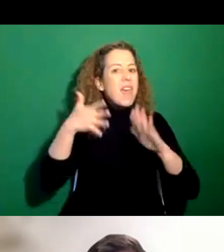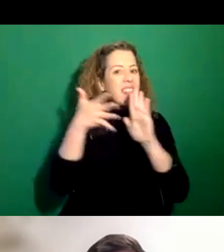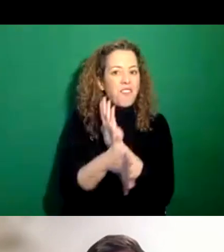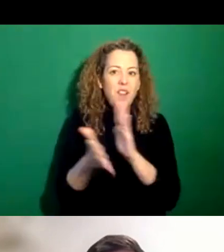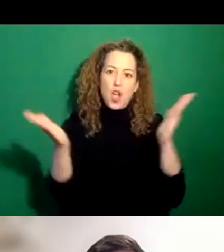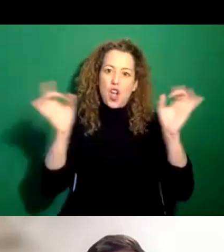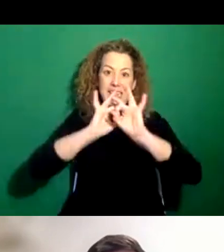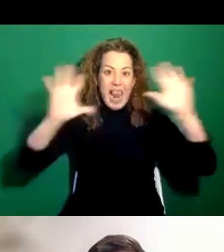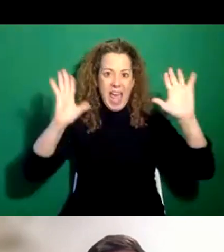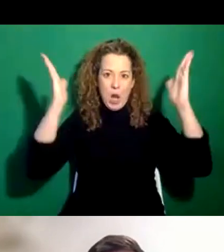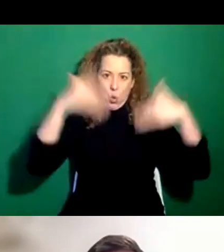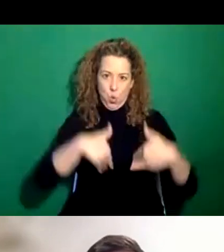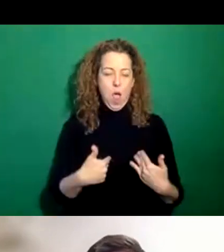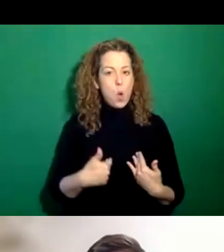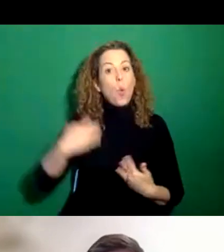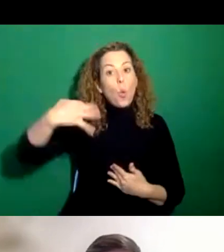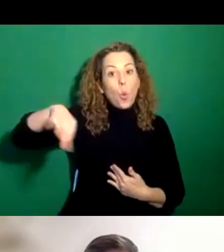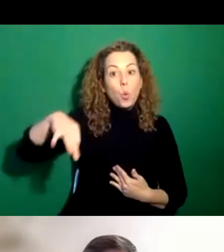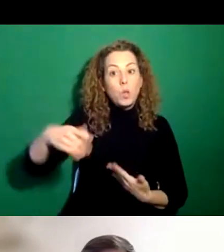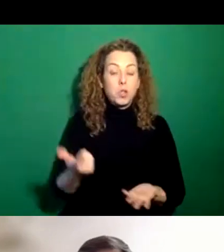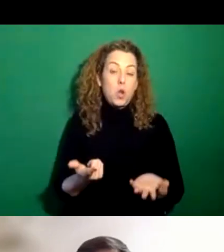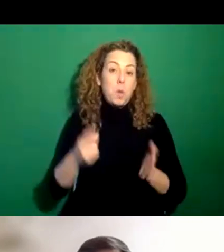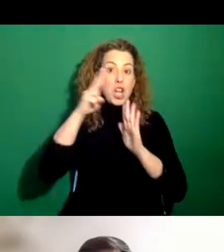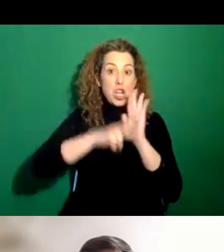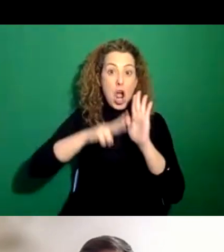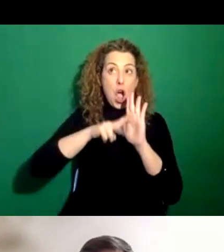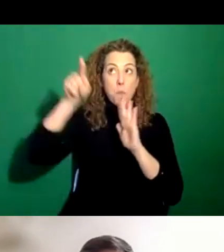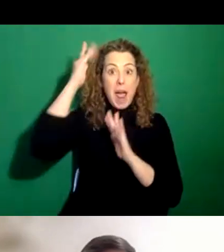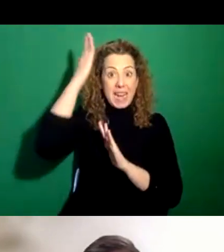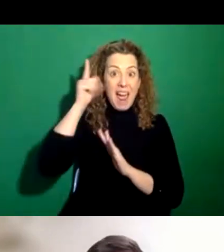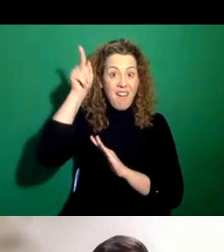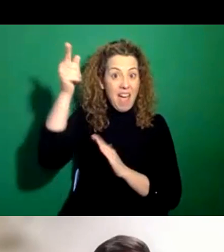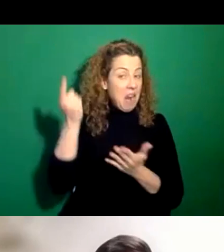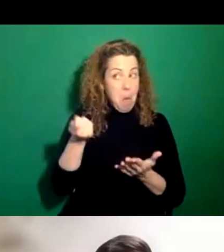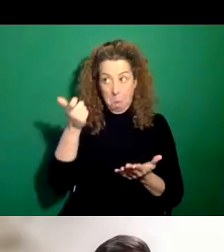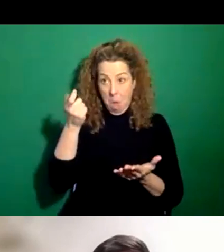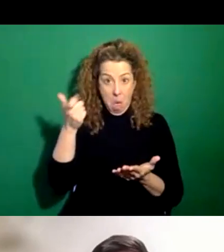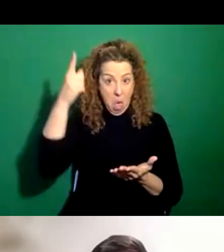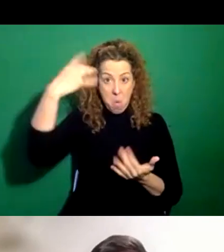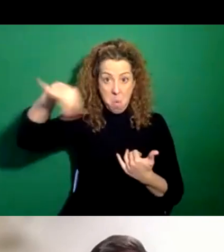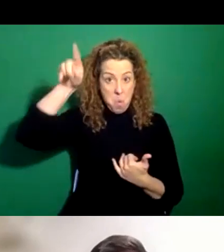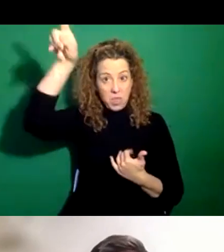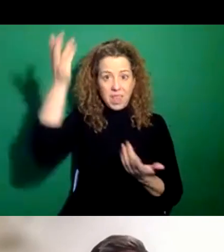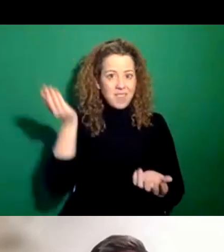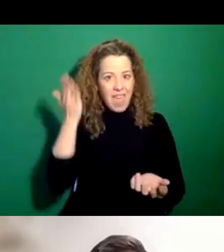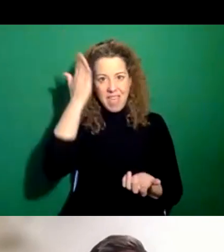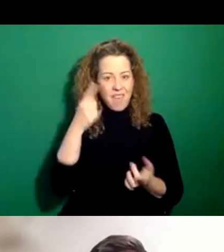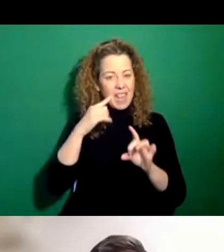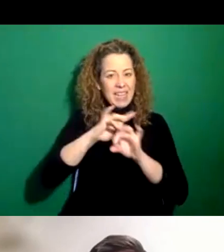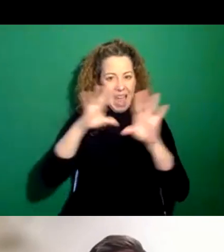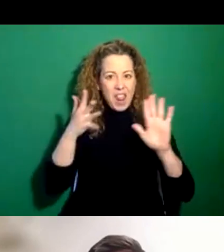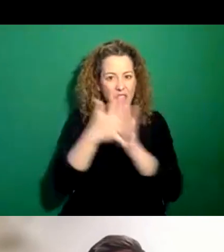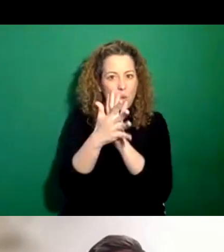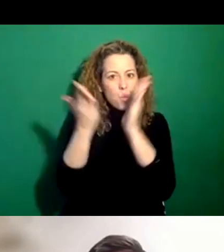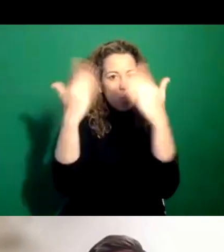claras. Quitando la normativa que hay en Navarra y poco más, no hay una definición clara. Estamos